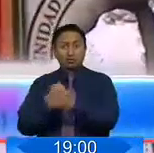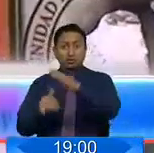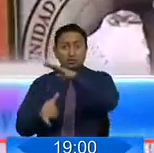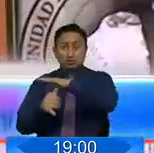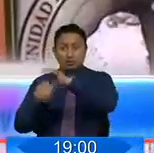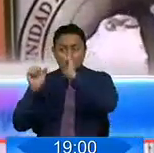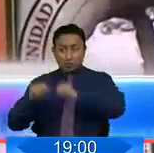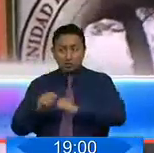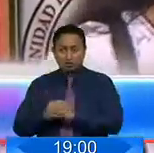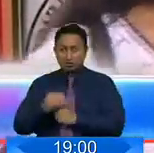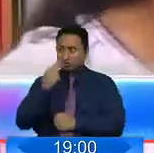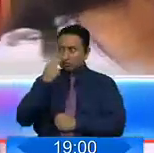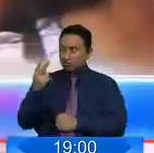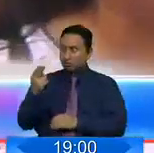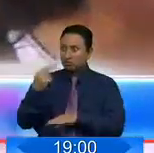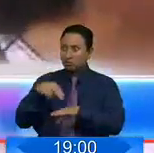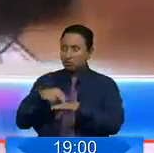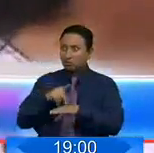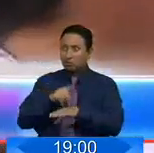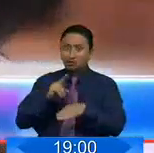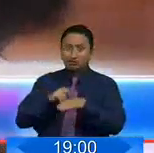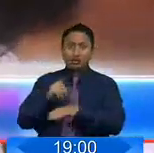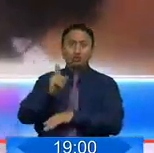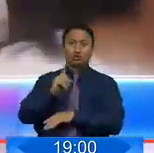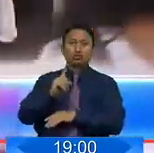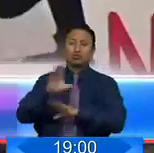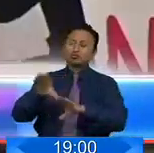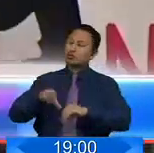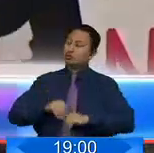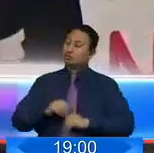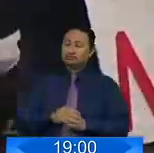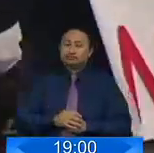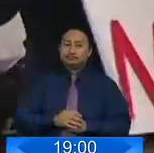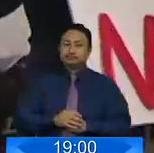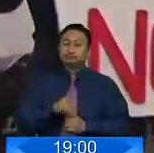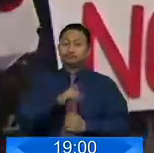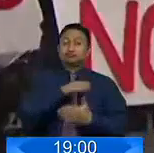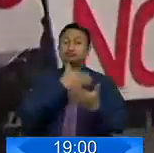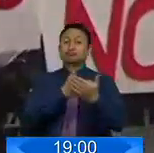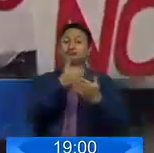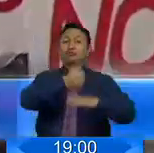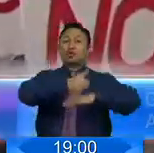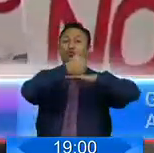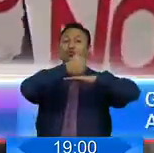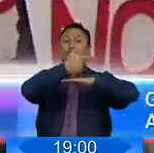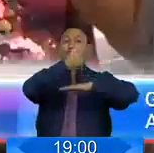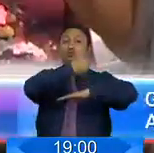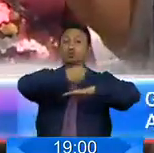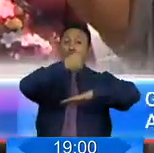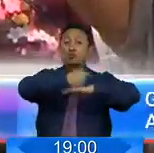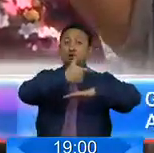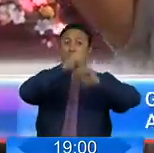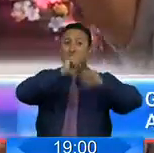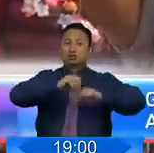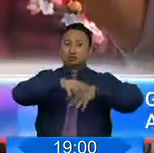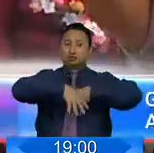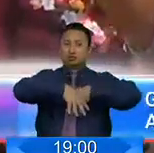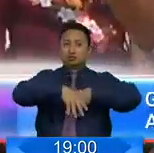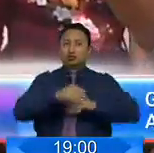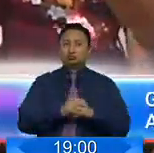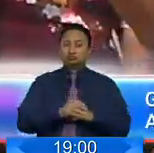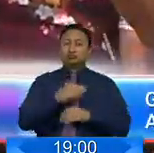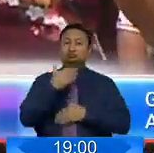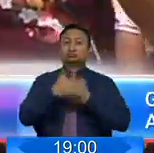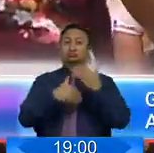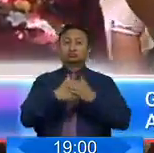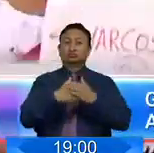vean eso, nuestros hijos y nuestros nietos no lo vamos a permitir. Llegaron hasta la gobernación del Guayas, en donde se concentraron. Pocos minutos después